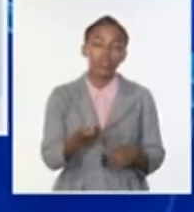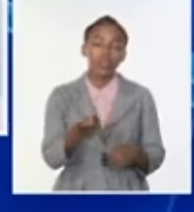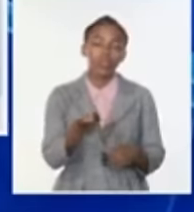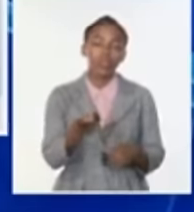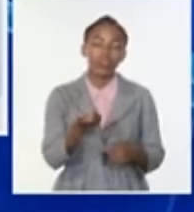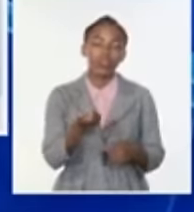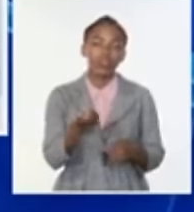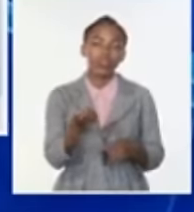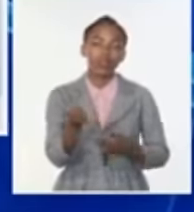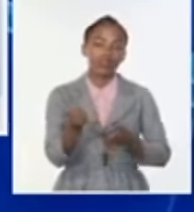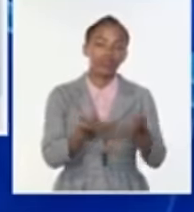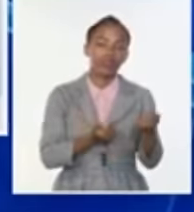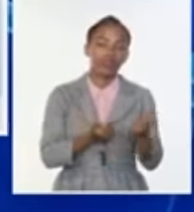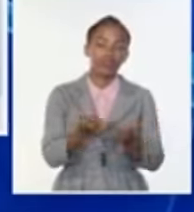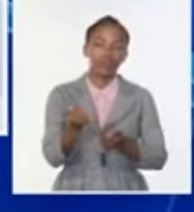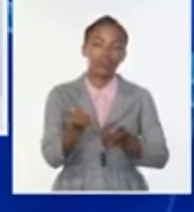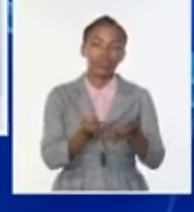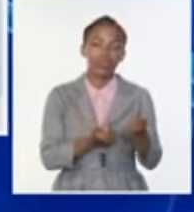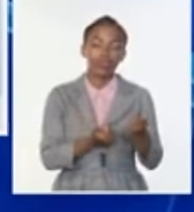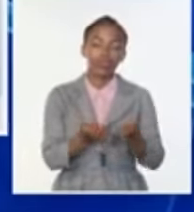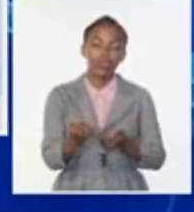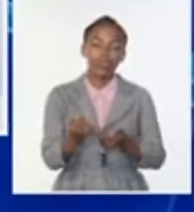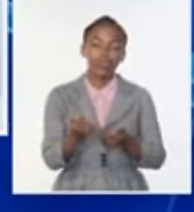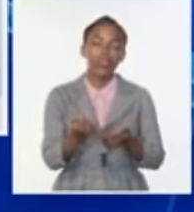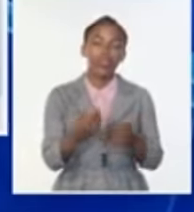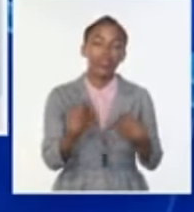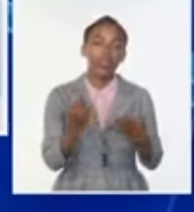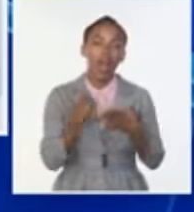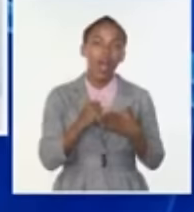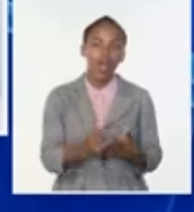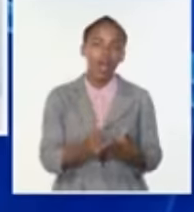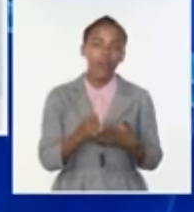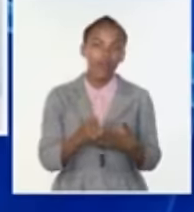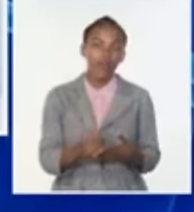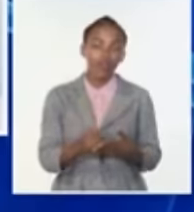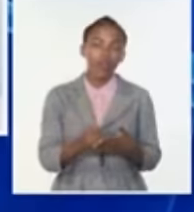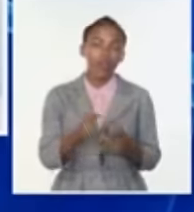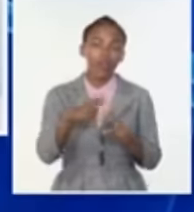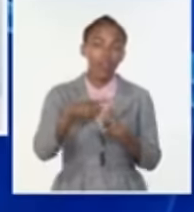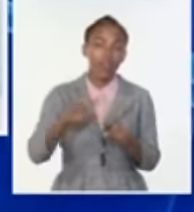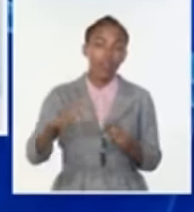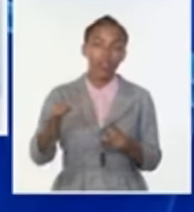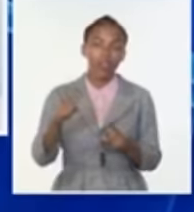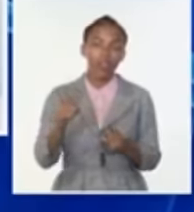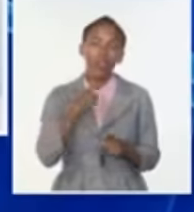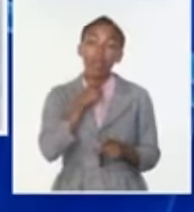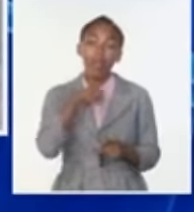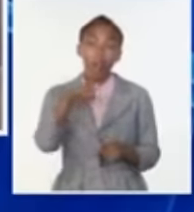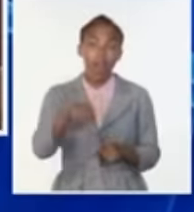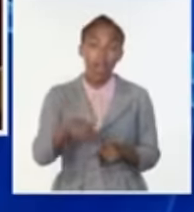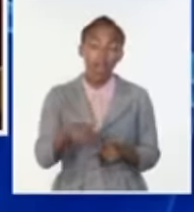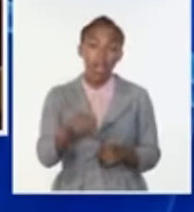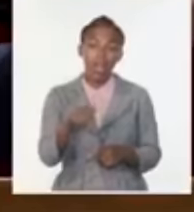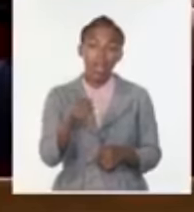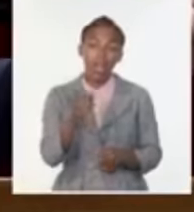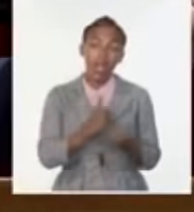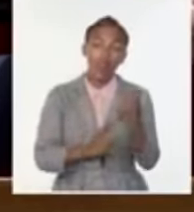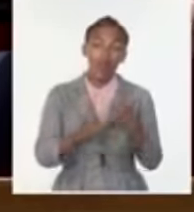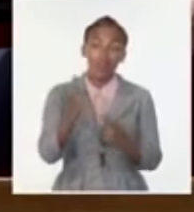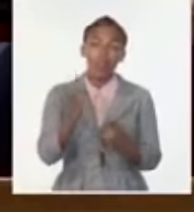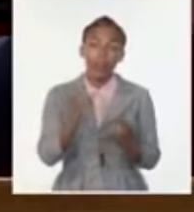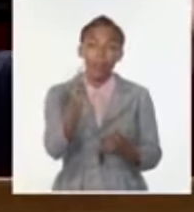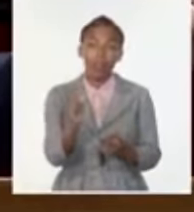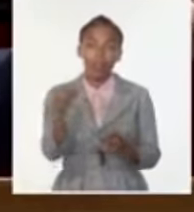nuevos requisitos que garanticen la compatibilidad técnica. Aquí ha habido quien se ha embarcado y han traído un jipón de